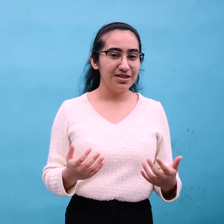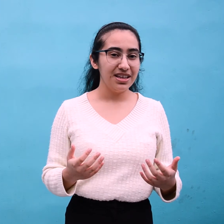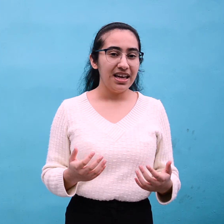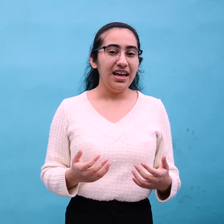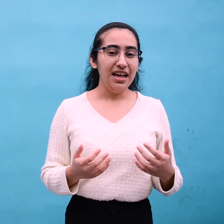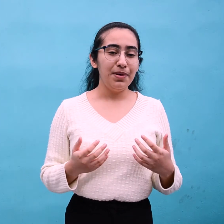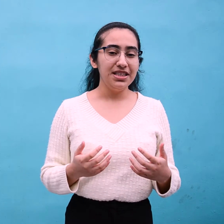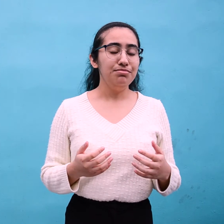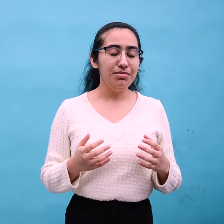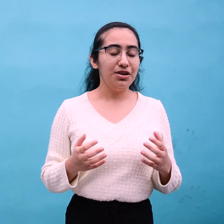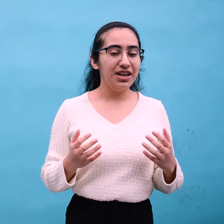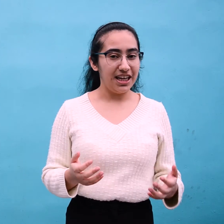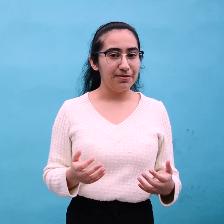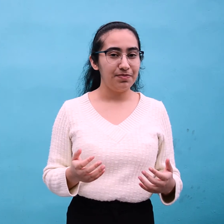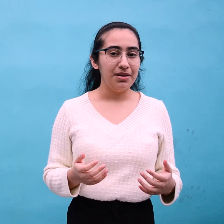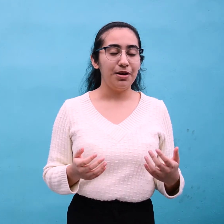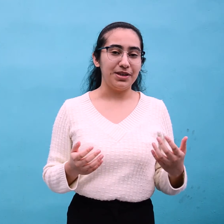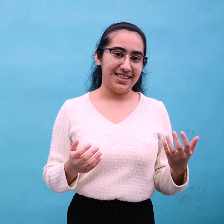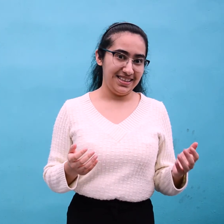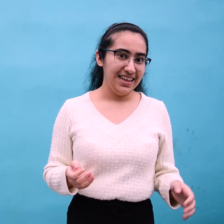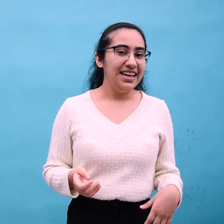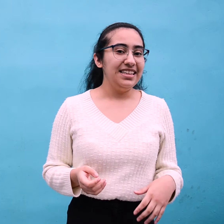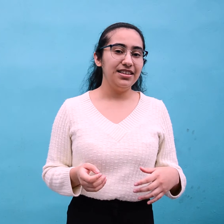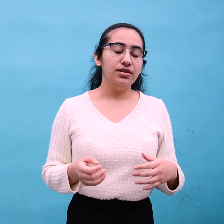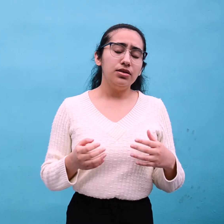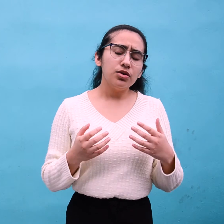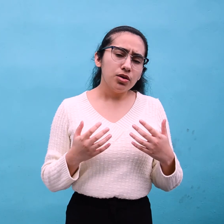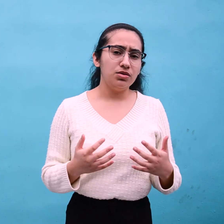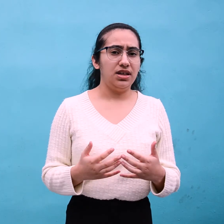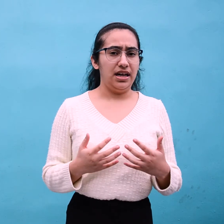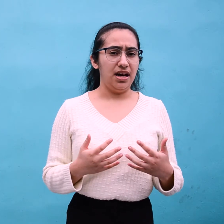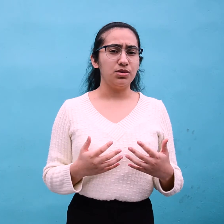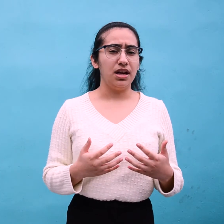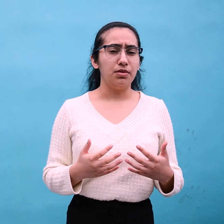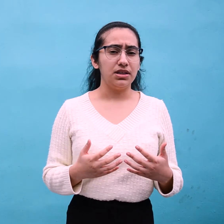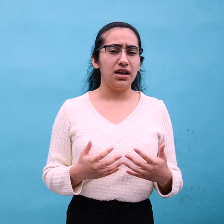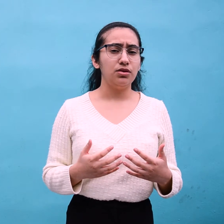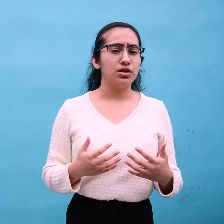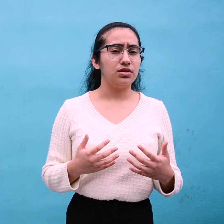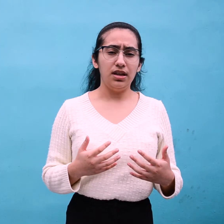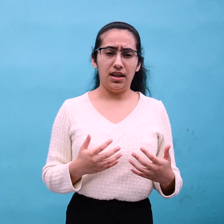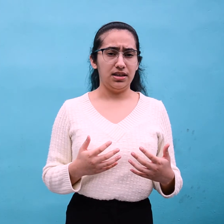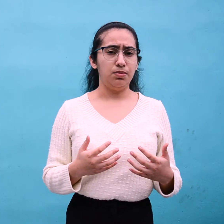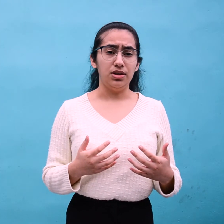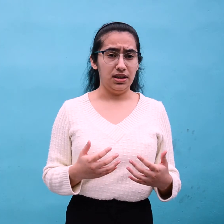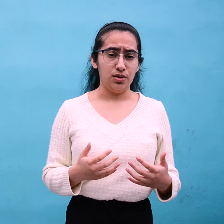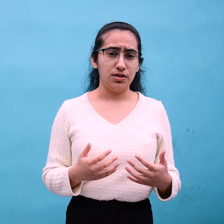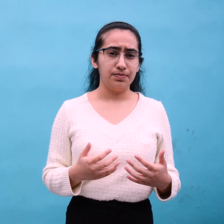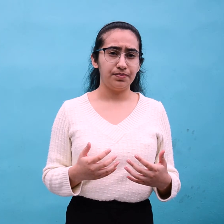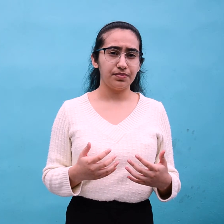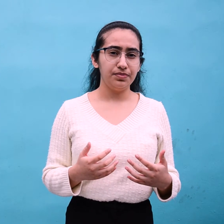desarrollados el país mejoraría pero pues si no como sacaríamos de la pobreza a nuestros líderes